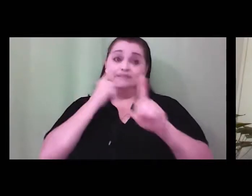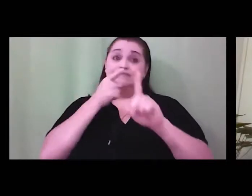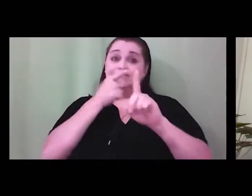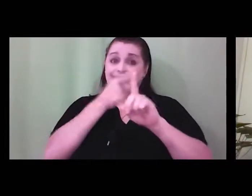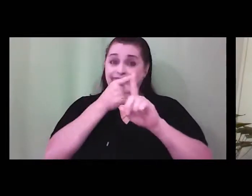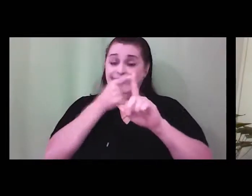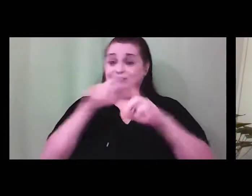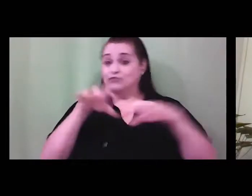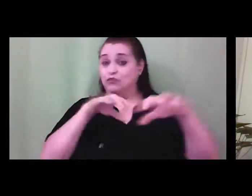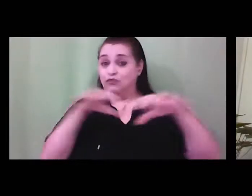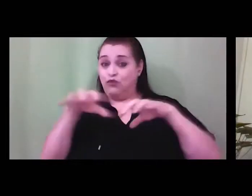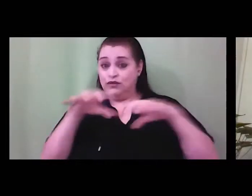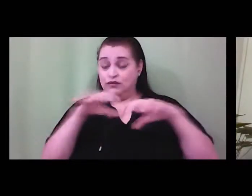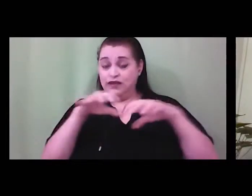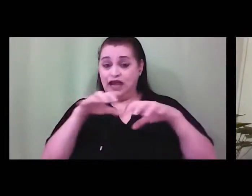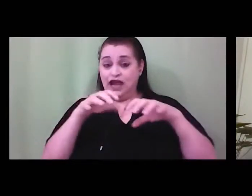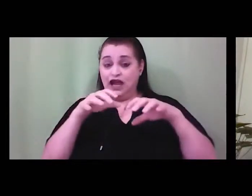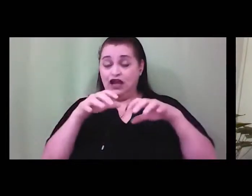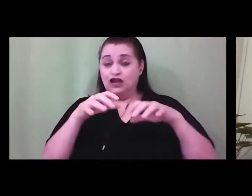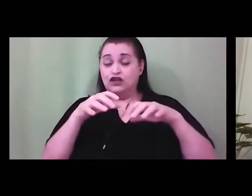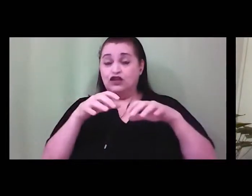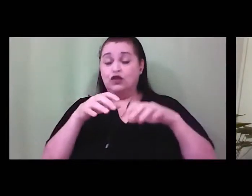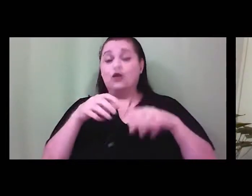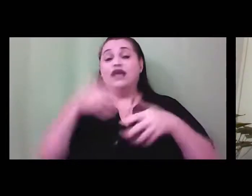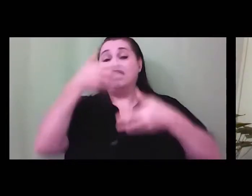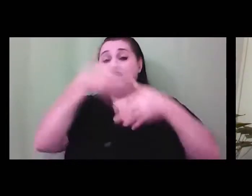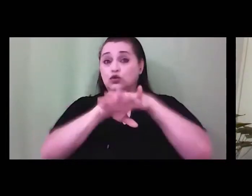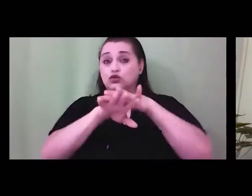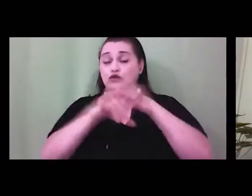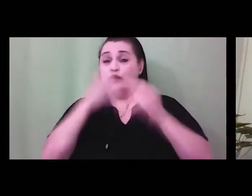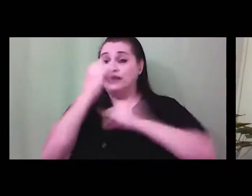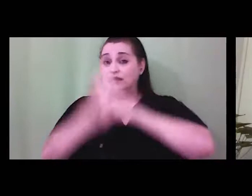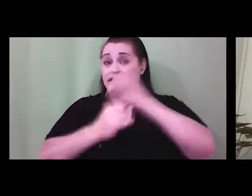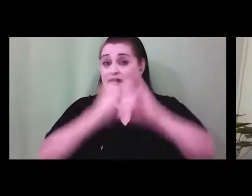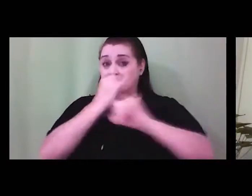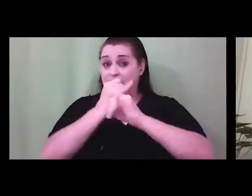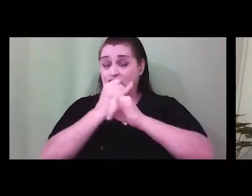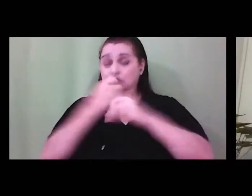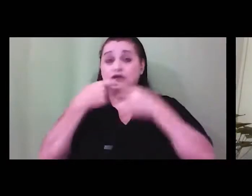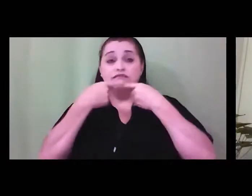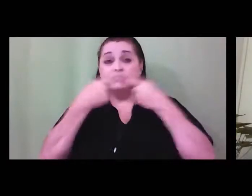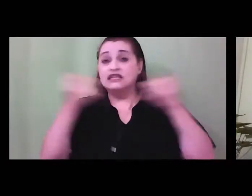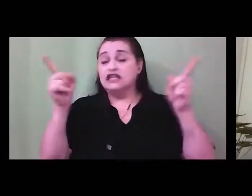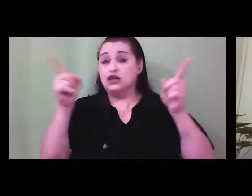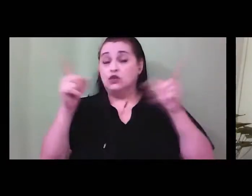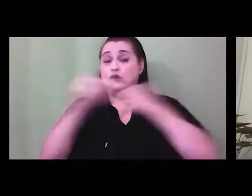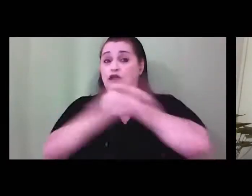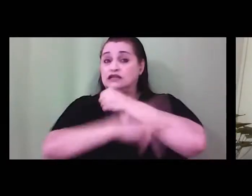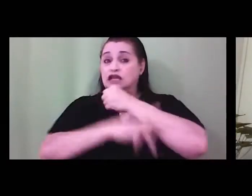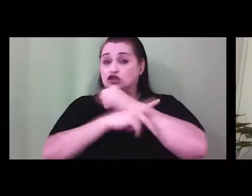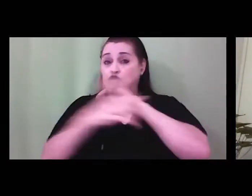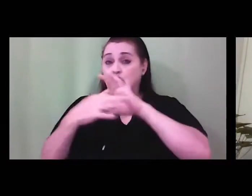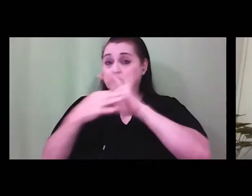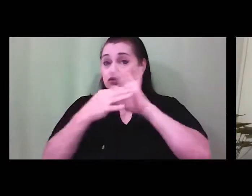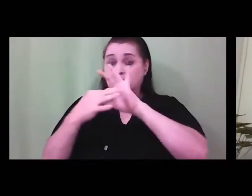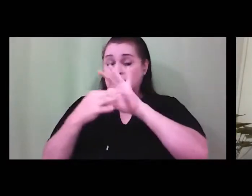el movimiento Inclusion International ha emitido a las Naciones Unidas un